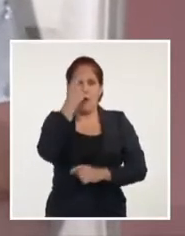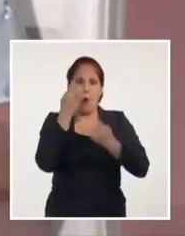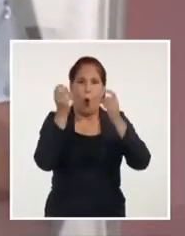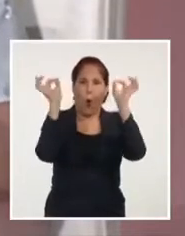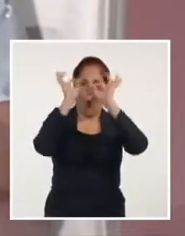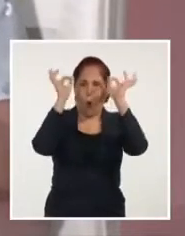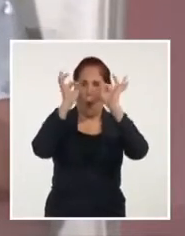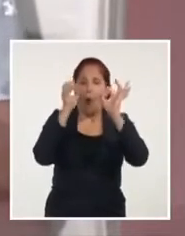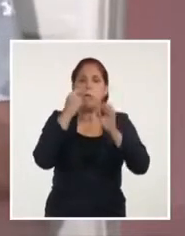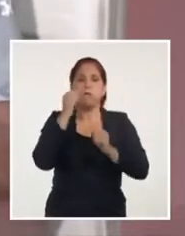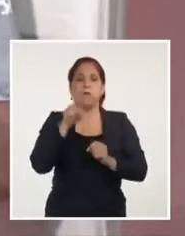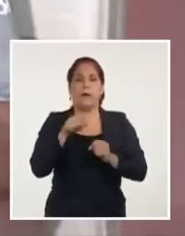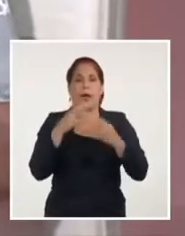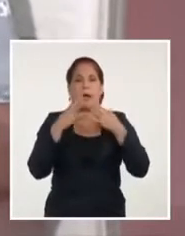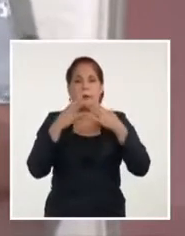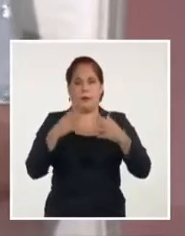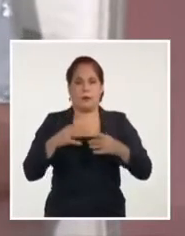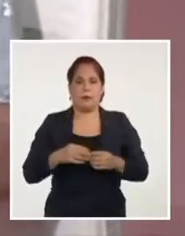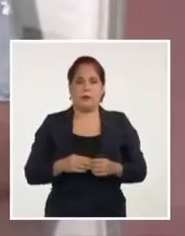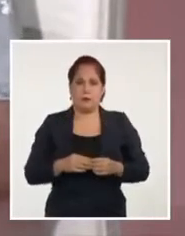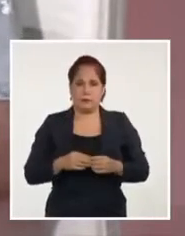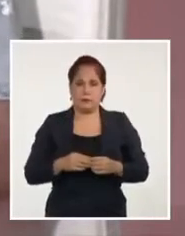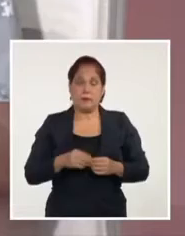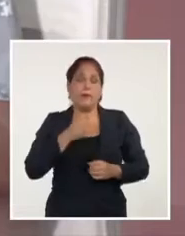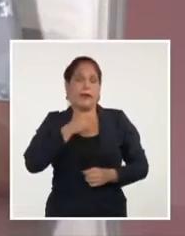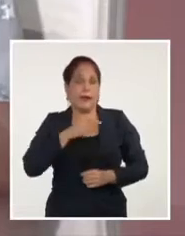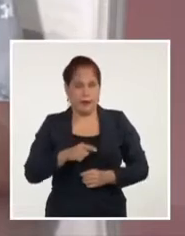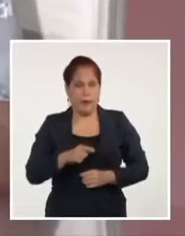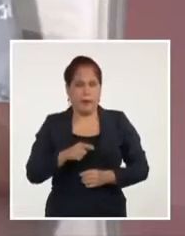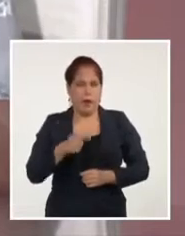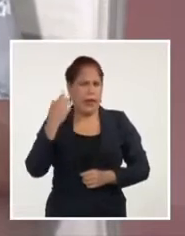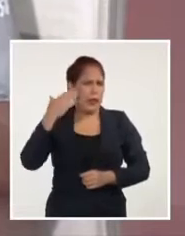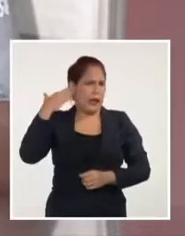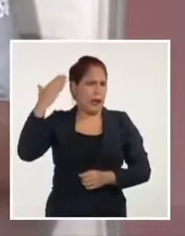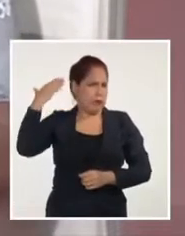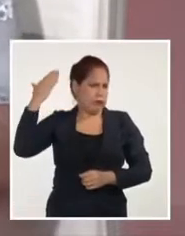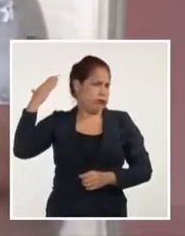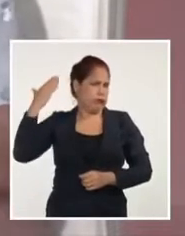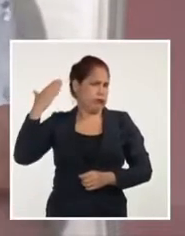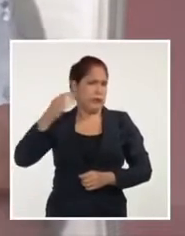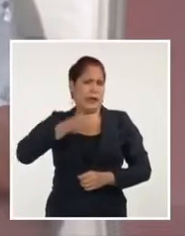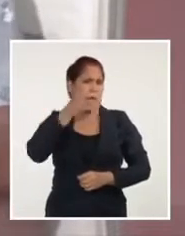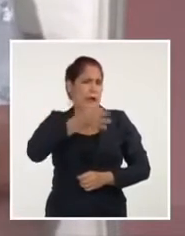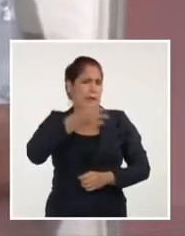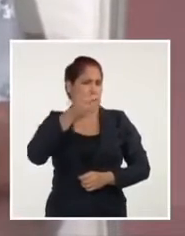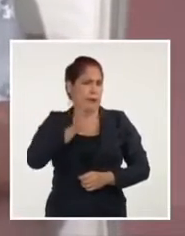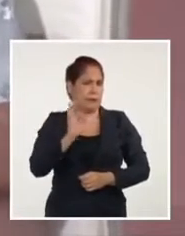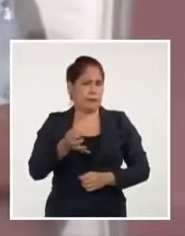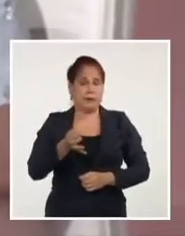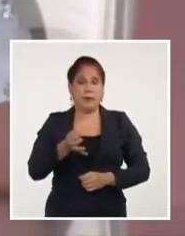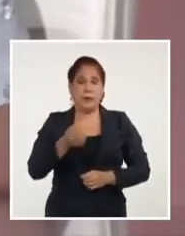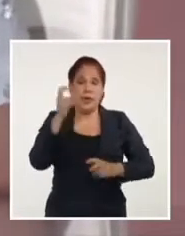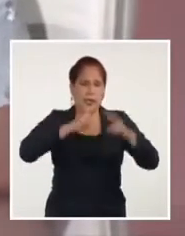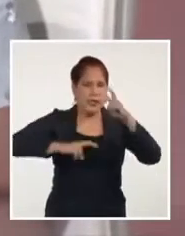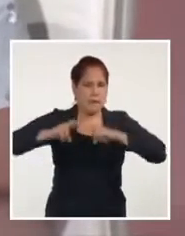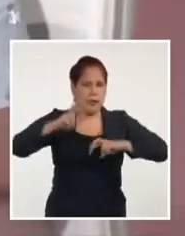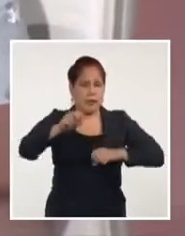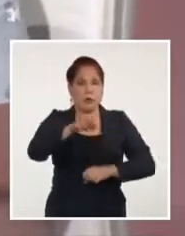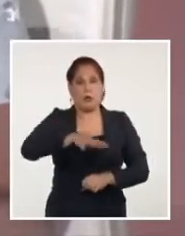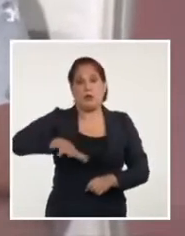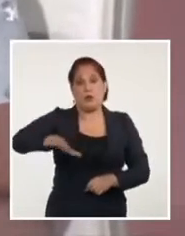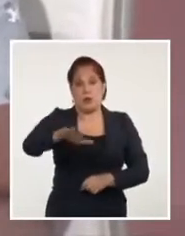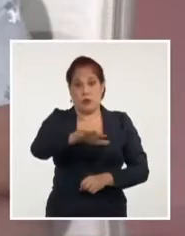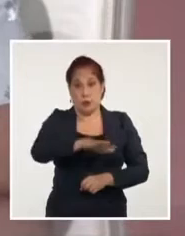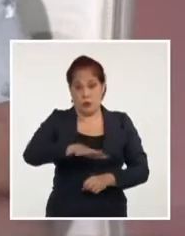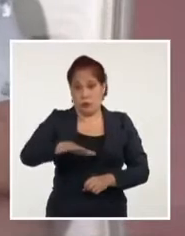por un simbolismo muy fuerte. O sea, hace mucho tiempo ya se ha descubierto por las investigaciones sociales,